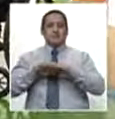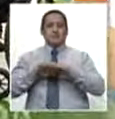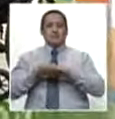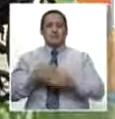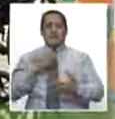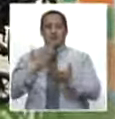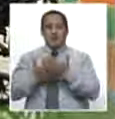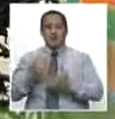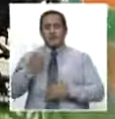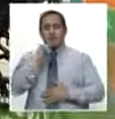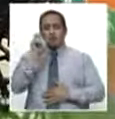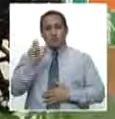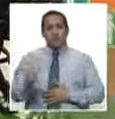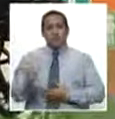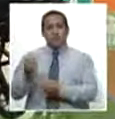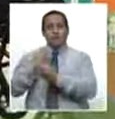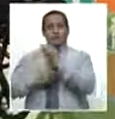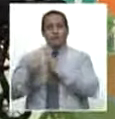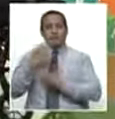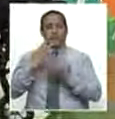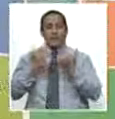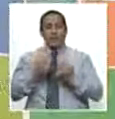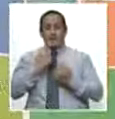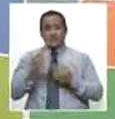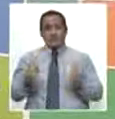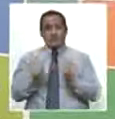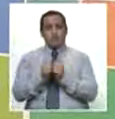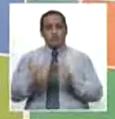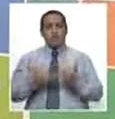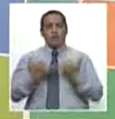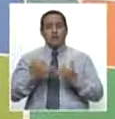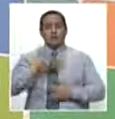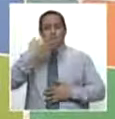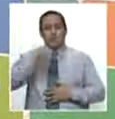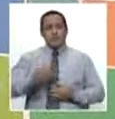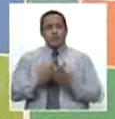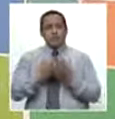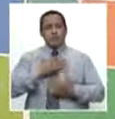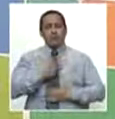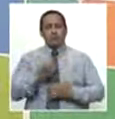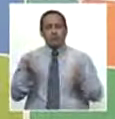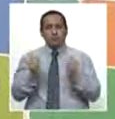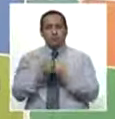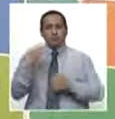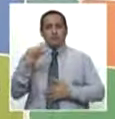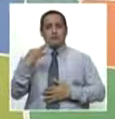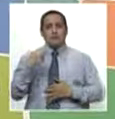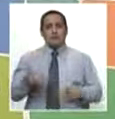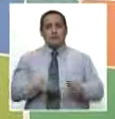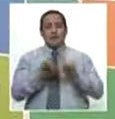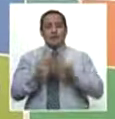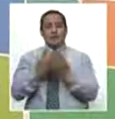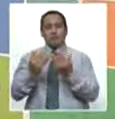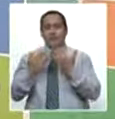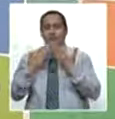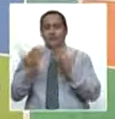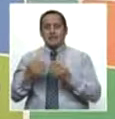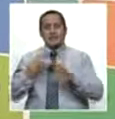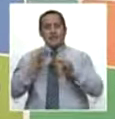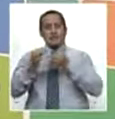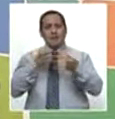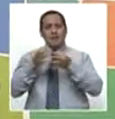diaria se limita. Gracias, Sonia, de verdad. La doctora Sonia Pogis estuvo con nosotros. Y que verdad, un gusto de tenerte siempre aquí en el programa. Muchísimas